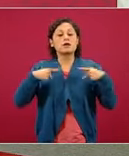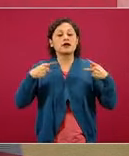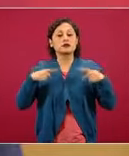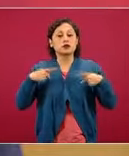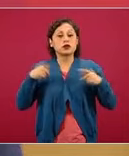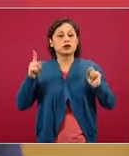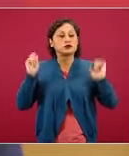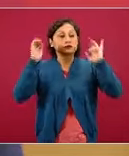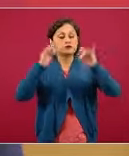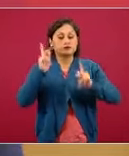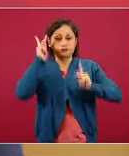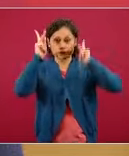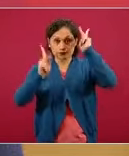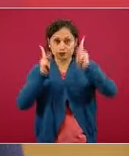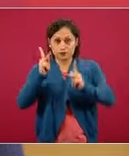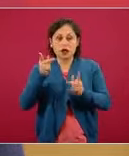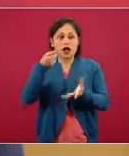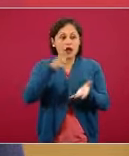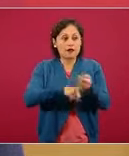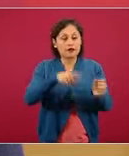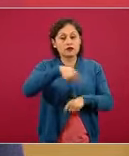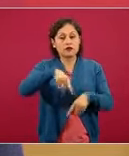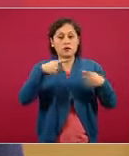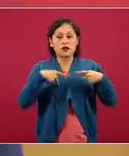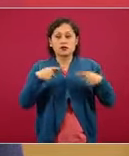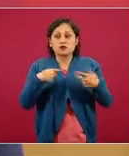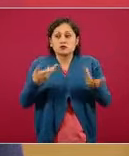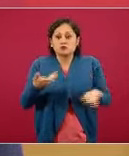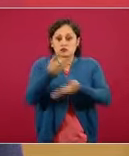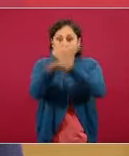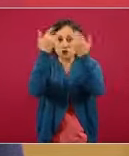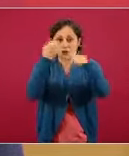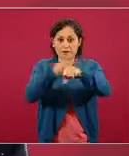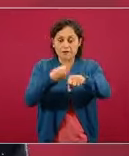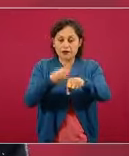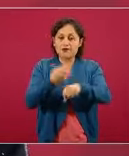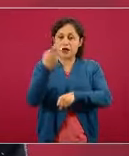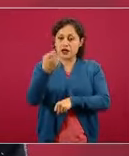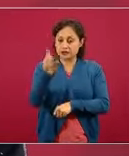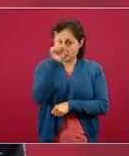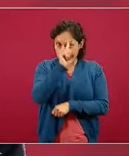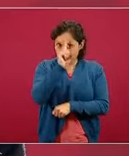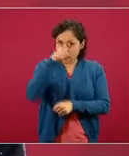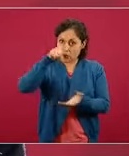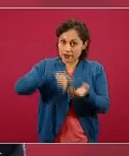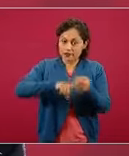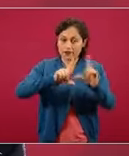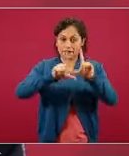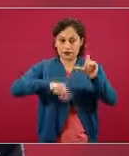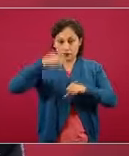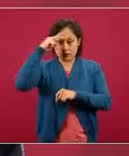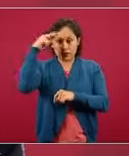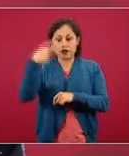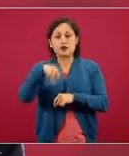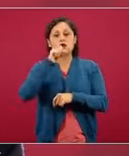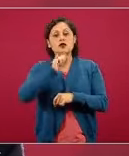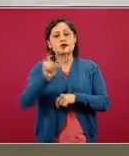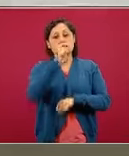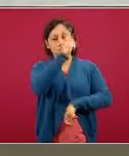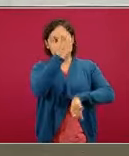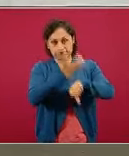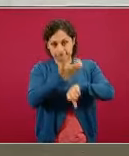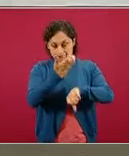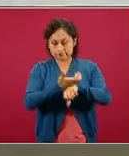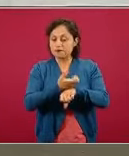personas sintomáticas. O sea, estas recomendaciones se dan en México, se han dado también en los Estados Unidos, y de